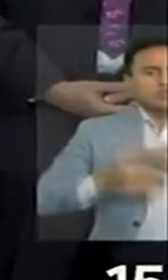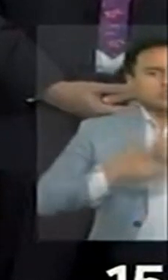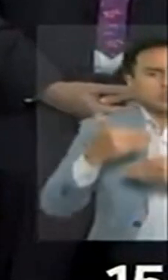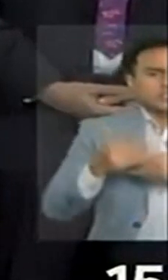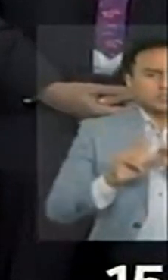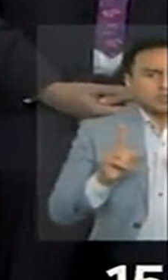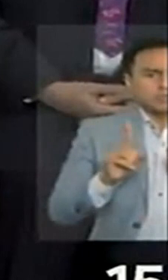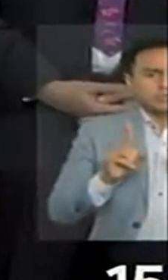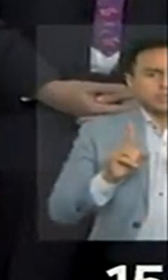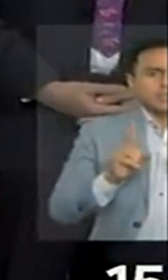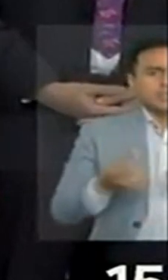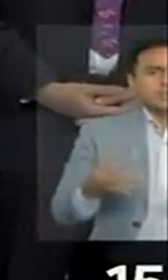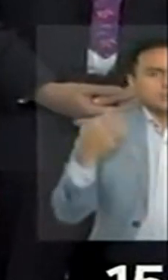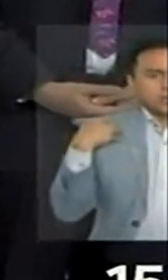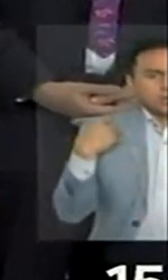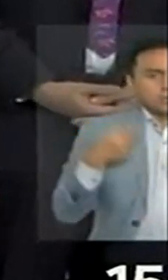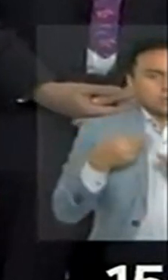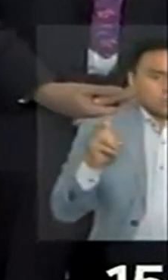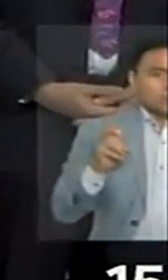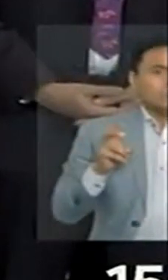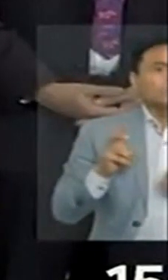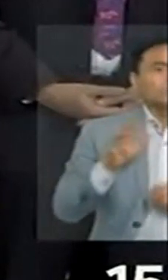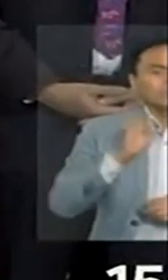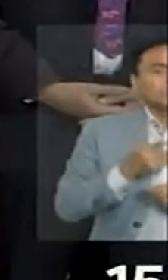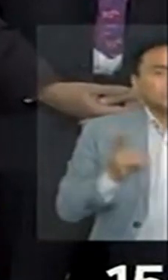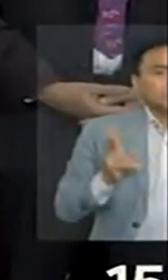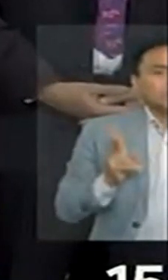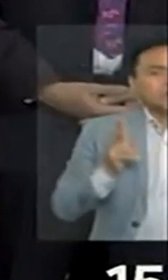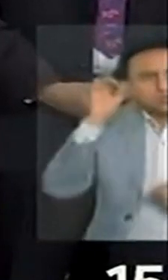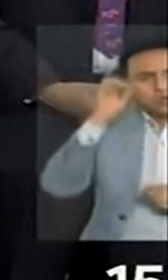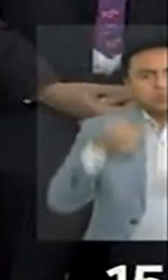entre Lula y Boric. La investidura pública, cada uno tiene derecho a manifestar su opción y su posición política al respecto.